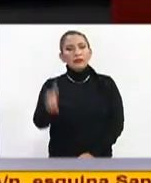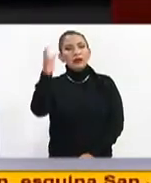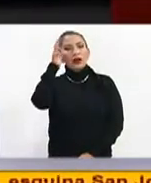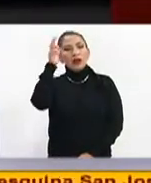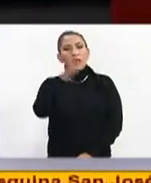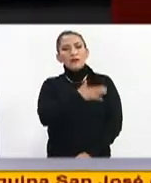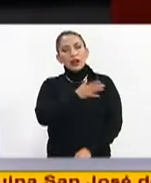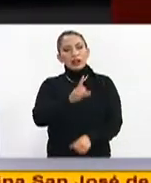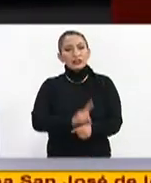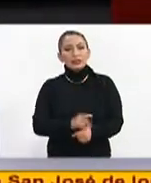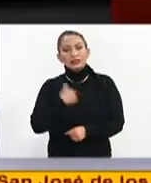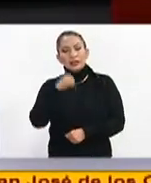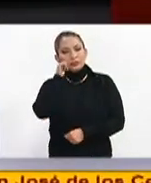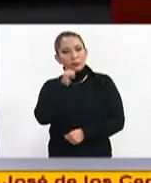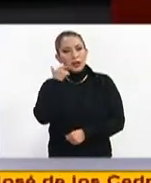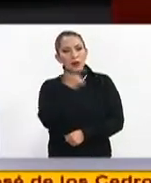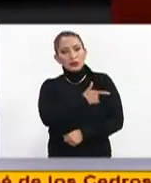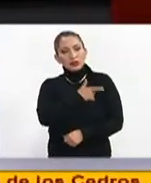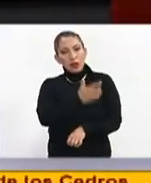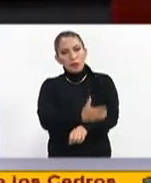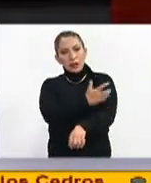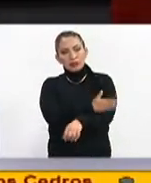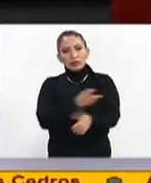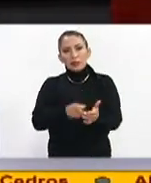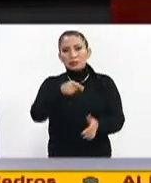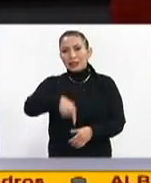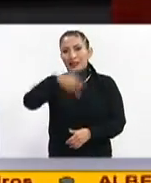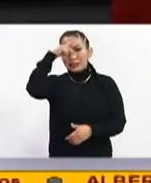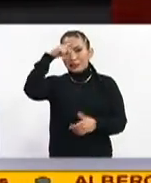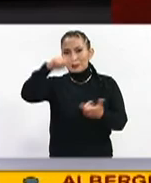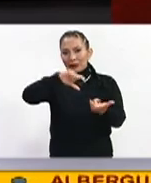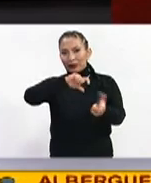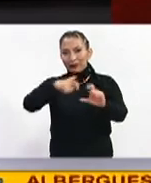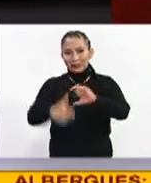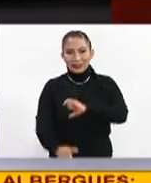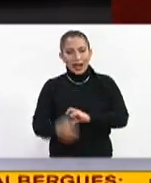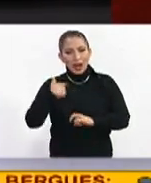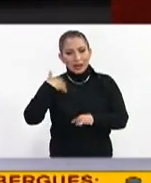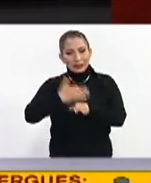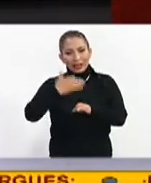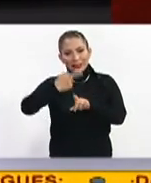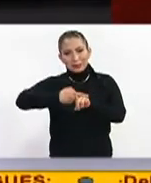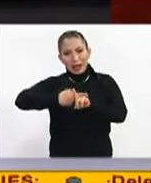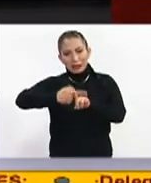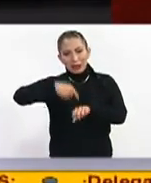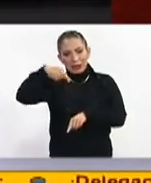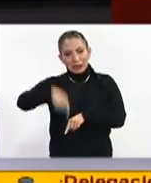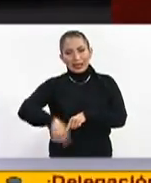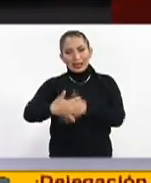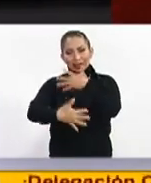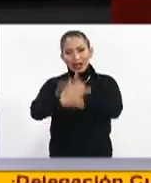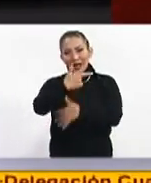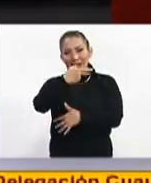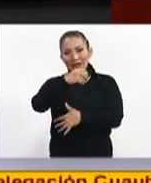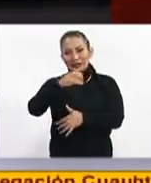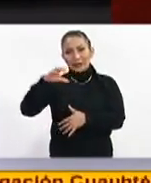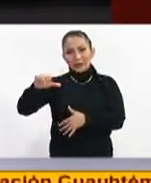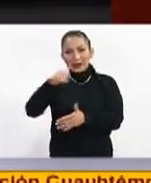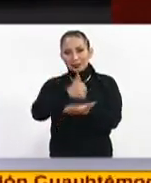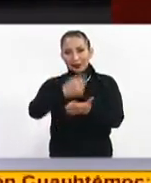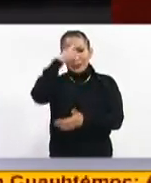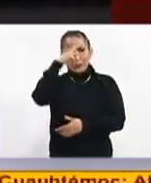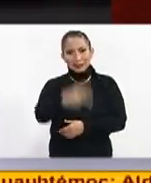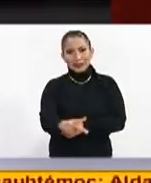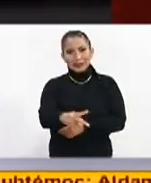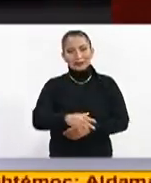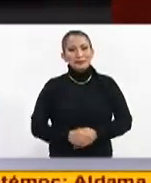Hola, ¿qué tal? Muy buenos días. Siempre es un gusto que nos acompañen en una edición más de México al Día. En este momento la temperatura 15 grados centígrados en la